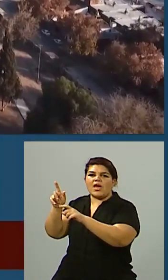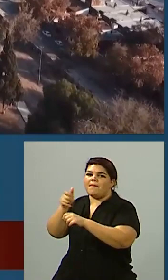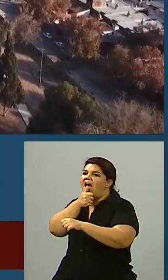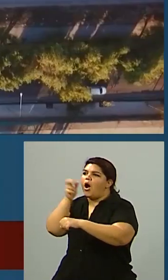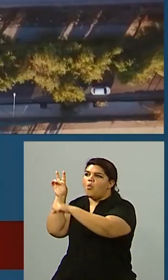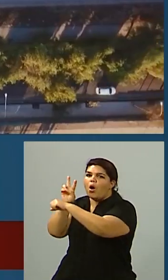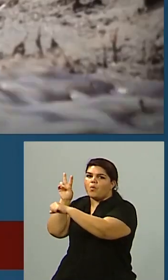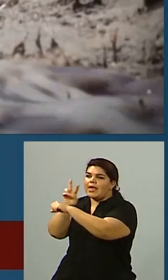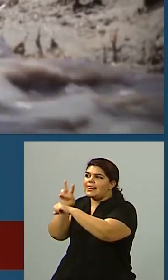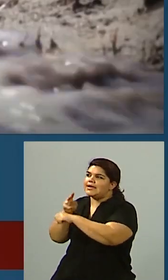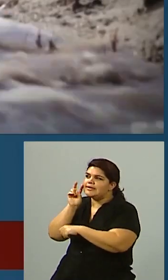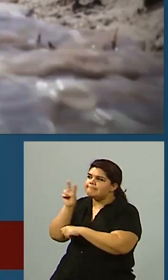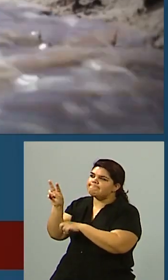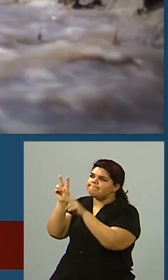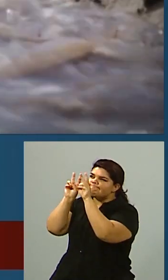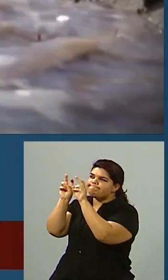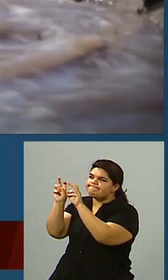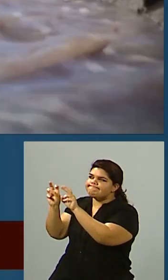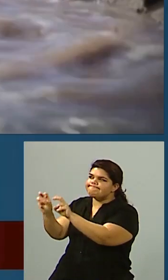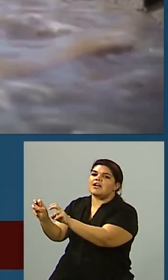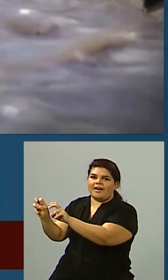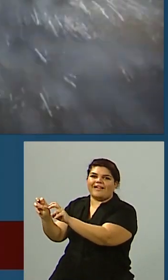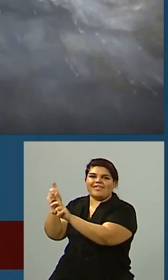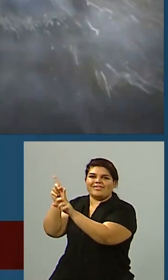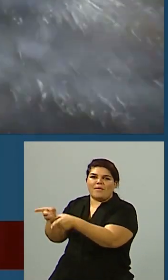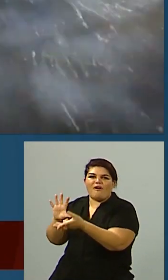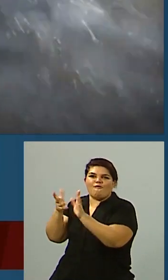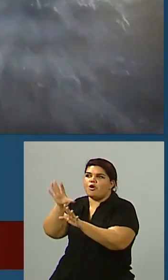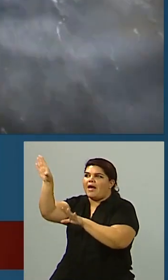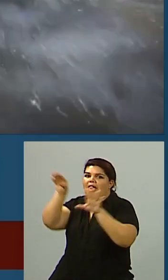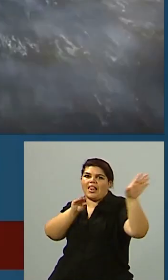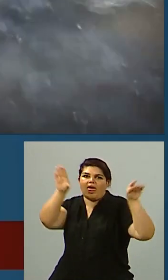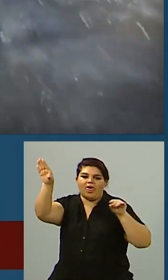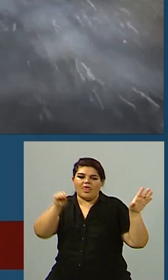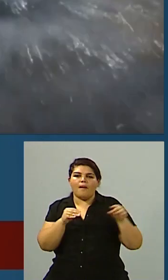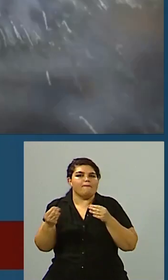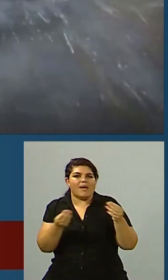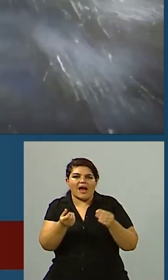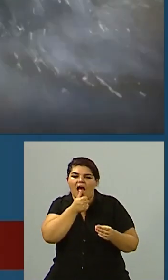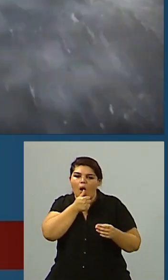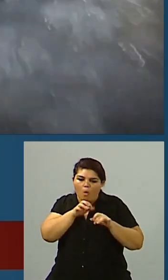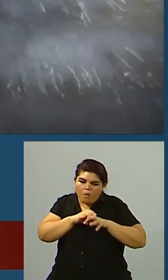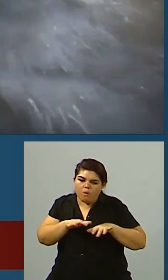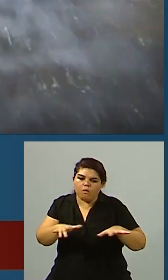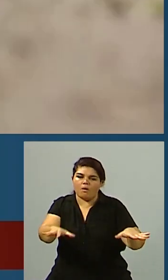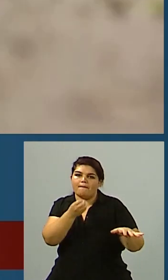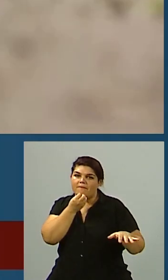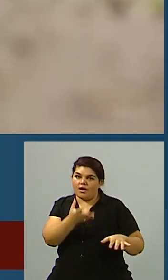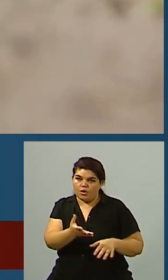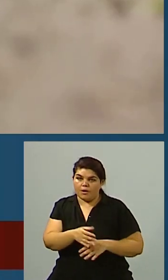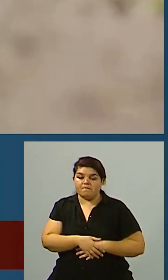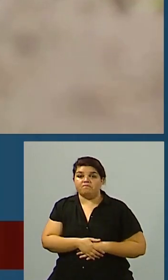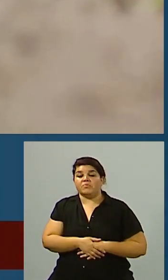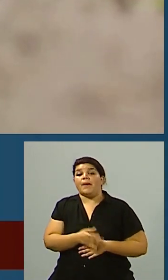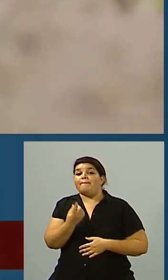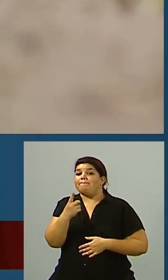Así que creo que este es otro de los desafíos que tiene hoy el sector vitivinícola, si logra sortear todo aquello que son los desafíos económicos, que es